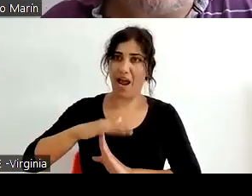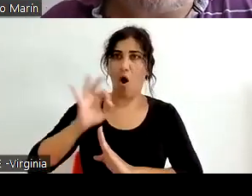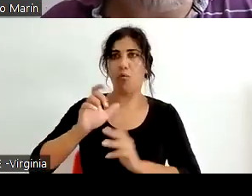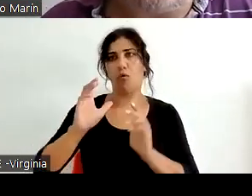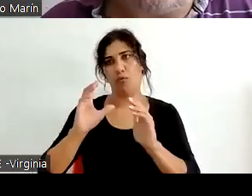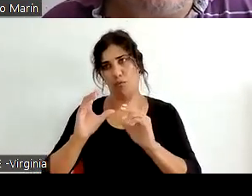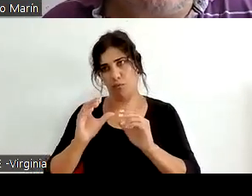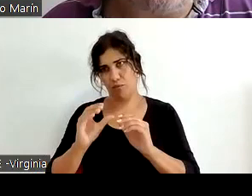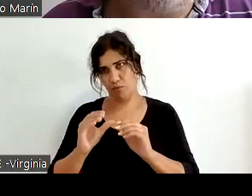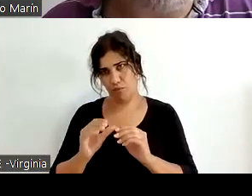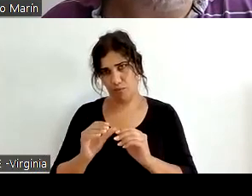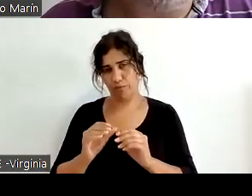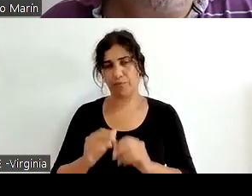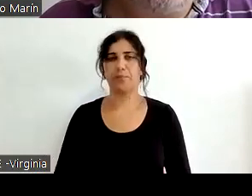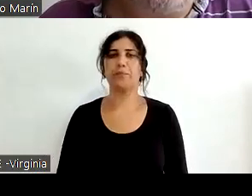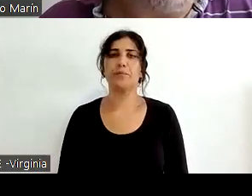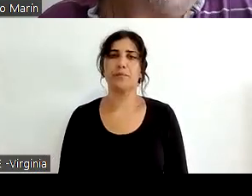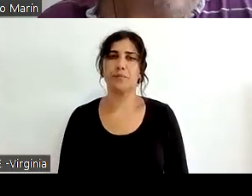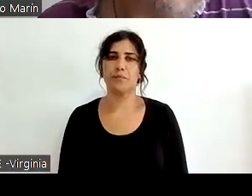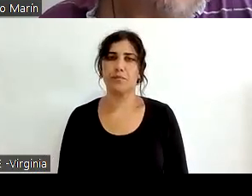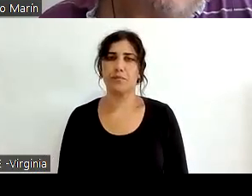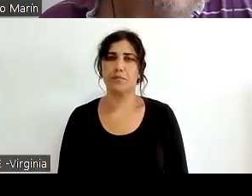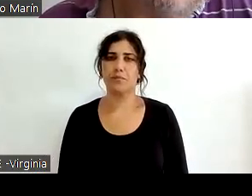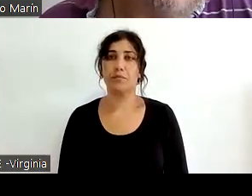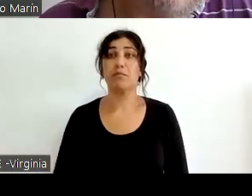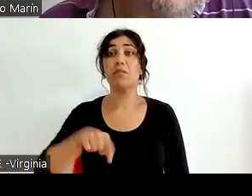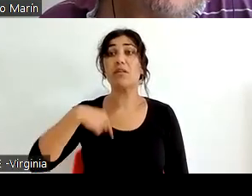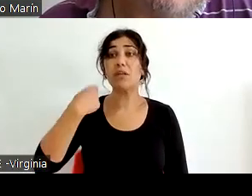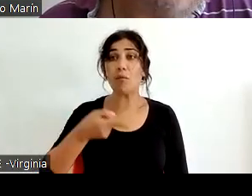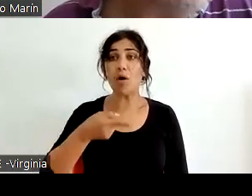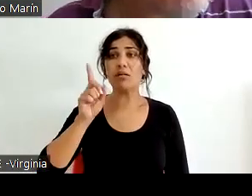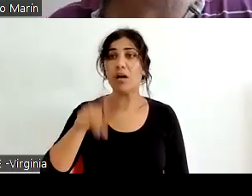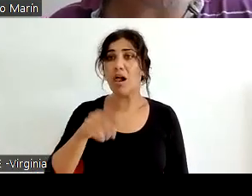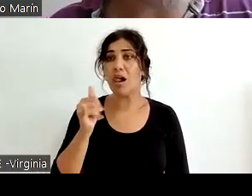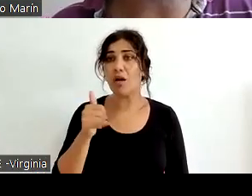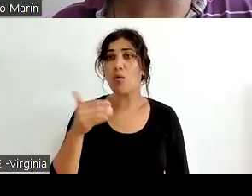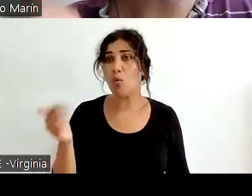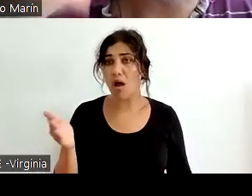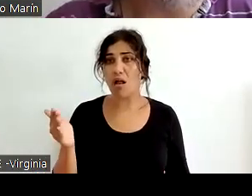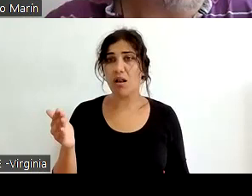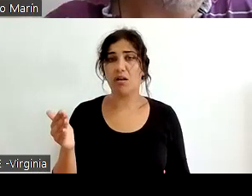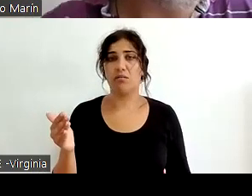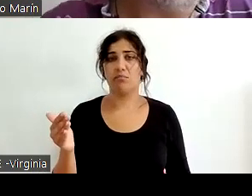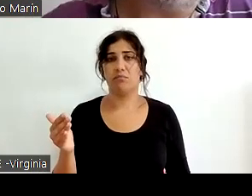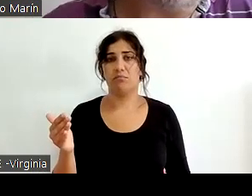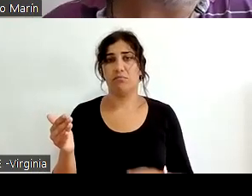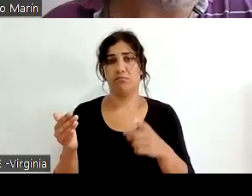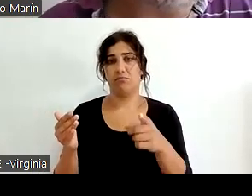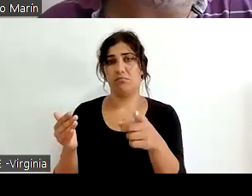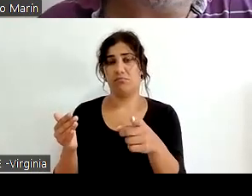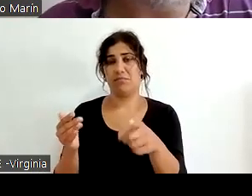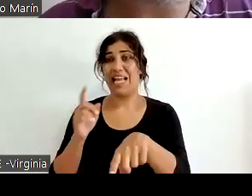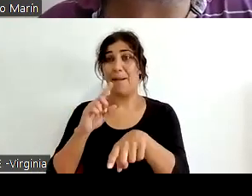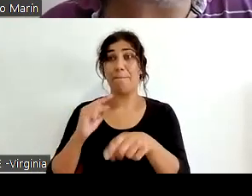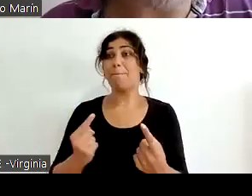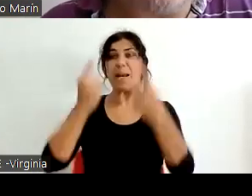sea más intensa. Y tenemos después, no el primer día, con el paso